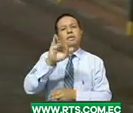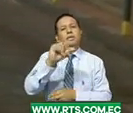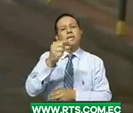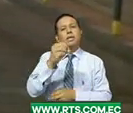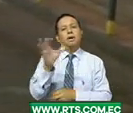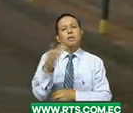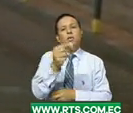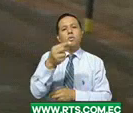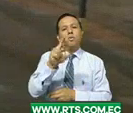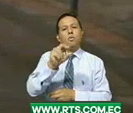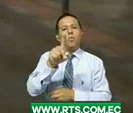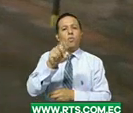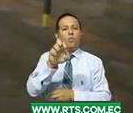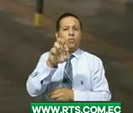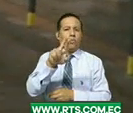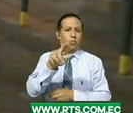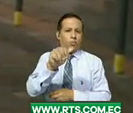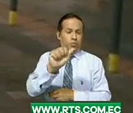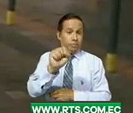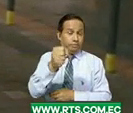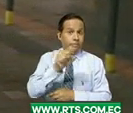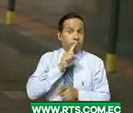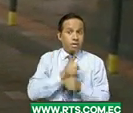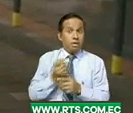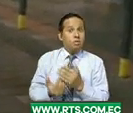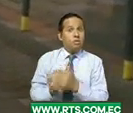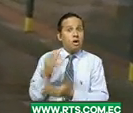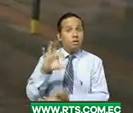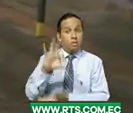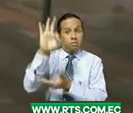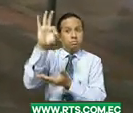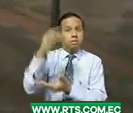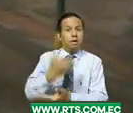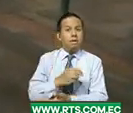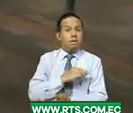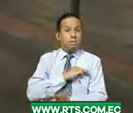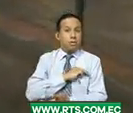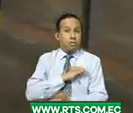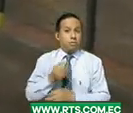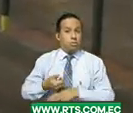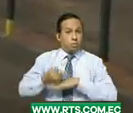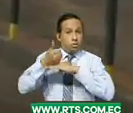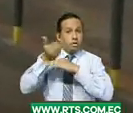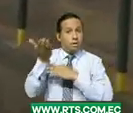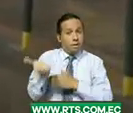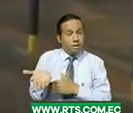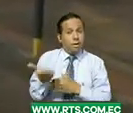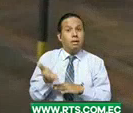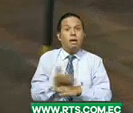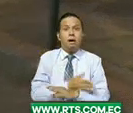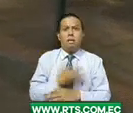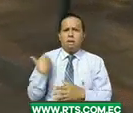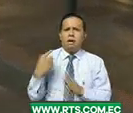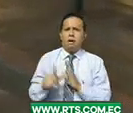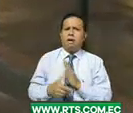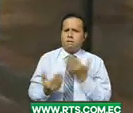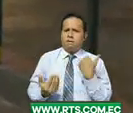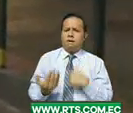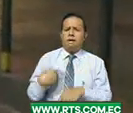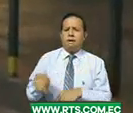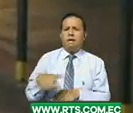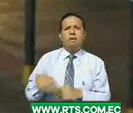Guarderas. El nuevo alcalde de la ciudad capital fue posesionado hace pocos minutos nada más. Ustedes pueden ver lo que está